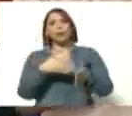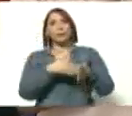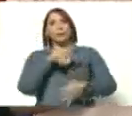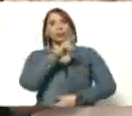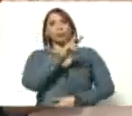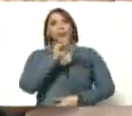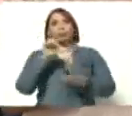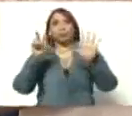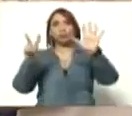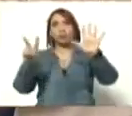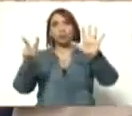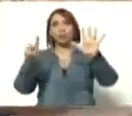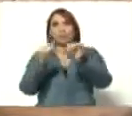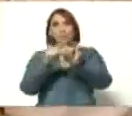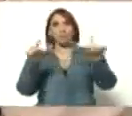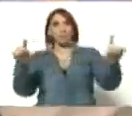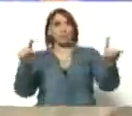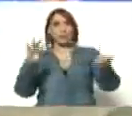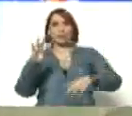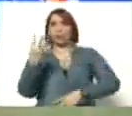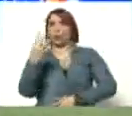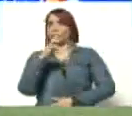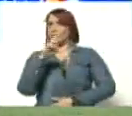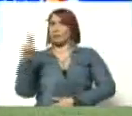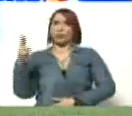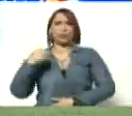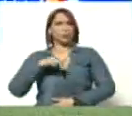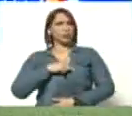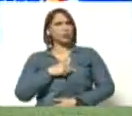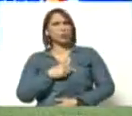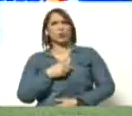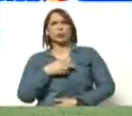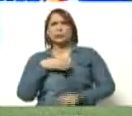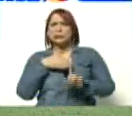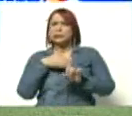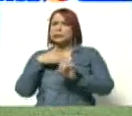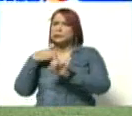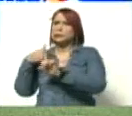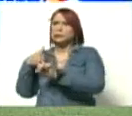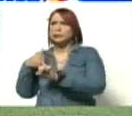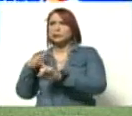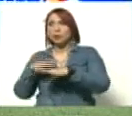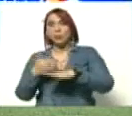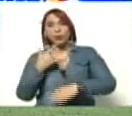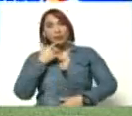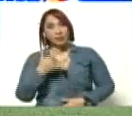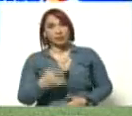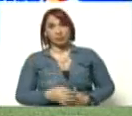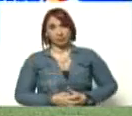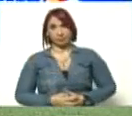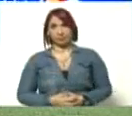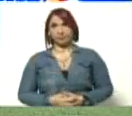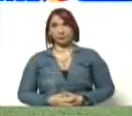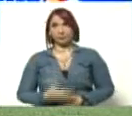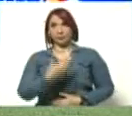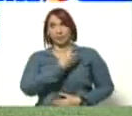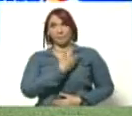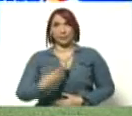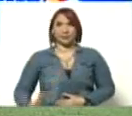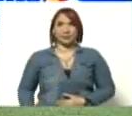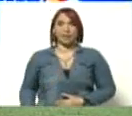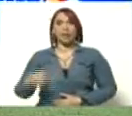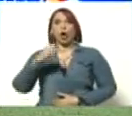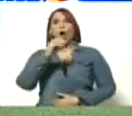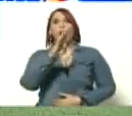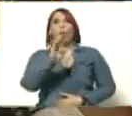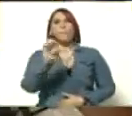403.207. A diferencia de la Cuarta República, hemos venido insistiendo en esto por... Yo le decía a Alejandra, la presidenta de OVE,